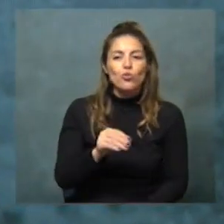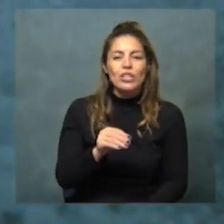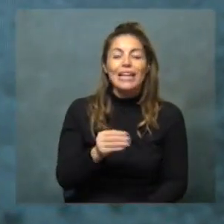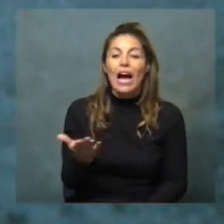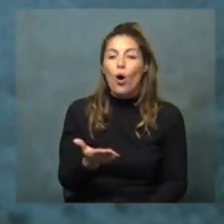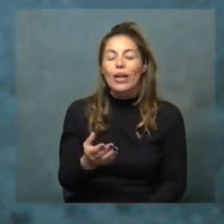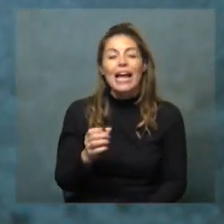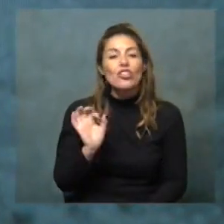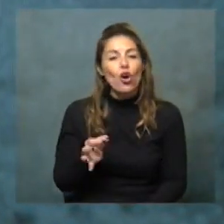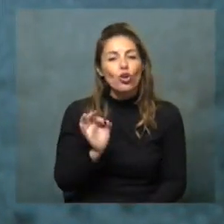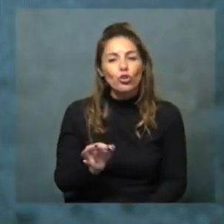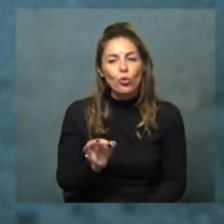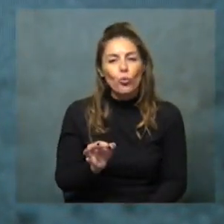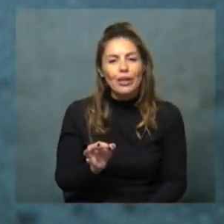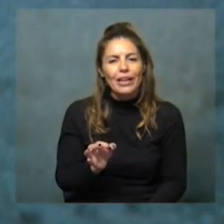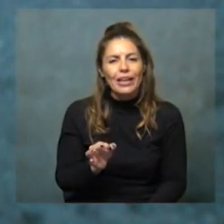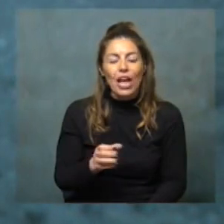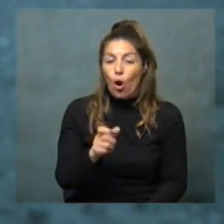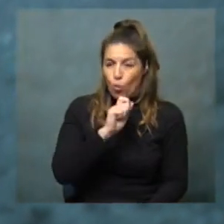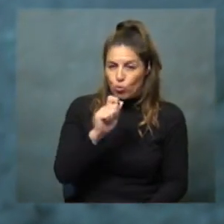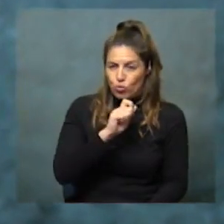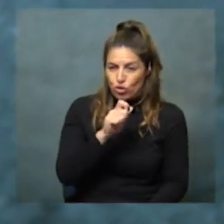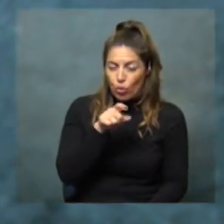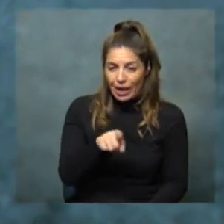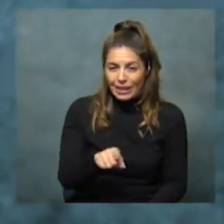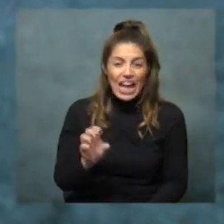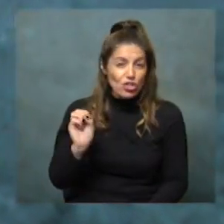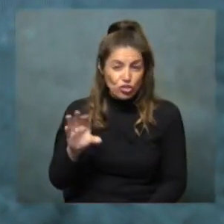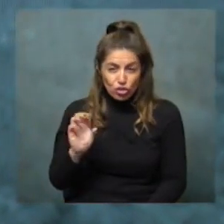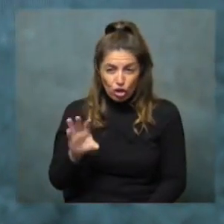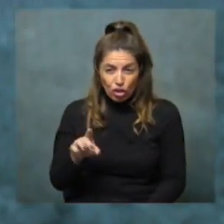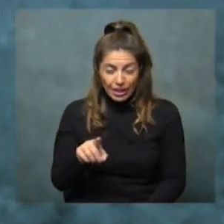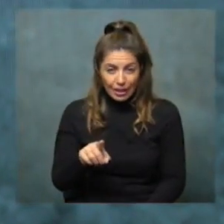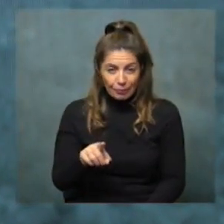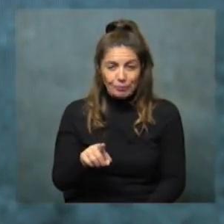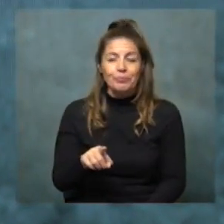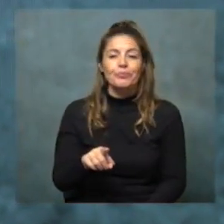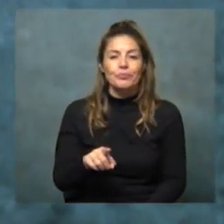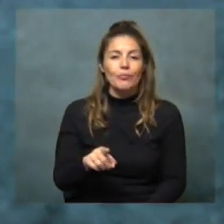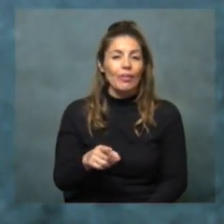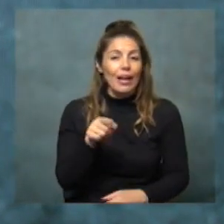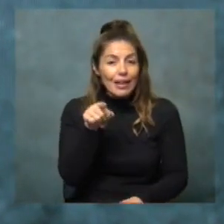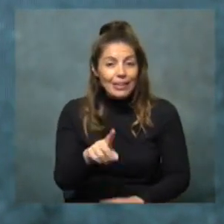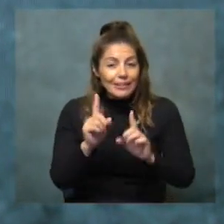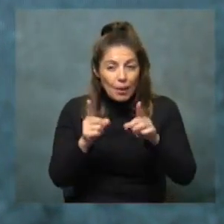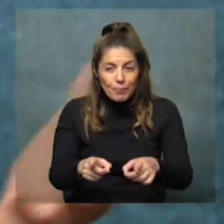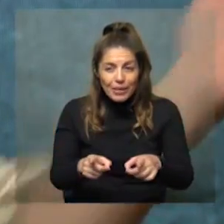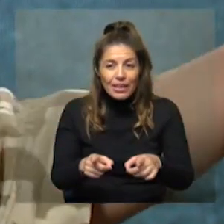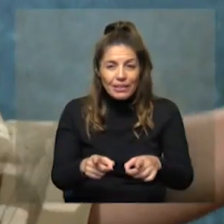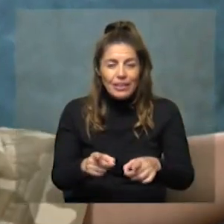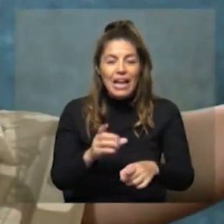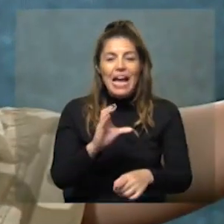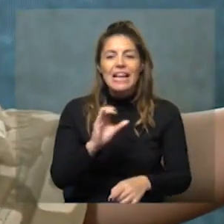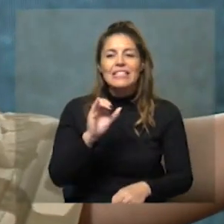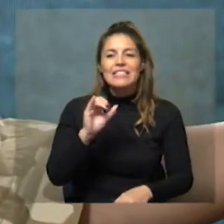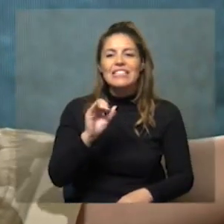octubre Mundo Milongas, el show sí, que vas a dar en el Sodre. Sí. Y bueno, y ahí también va a estar Cimarrón, que es